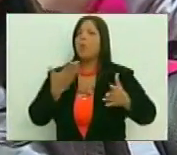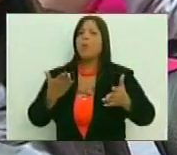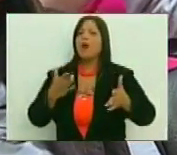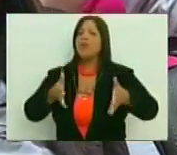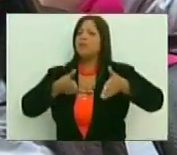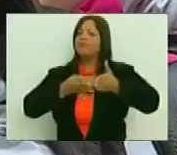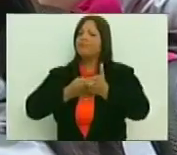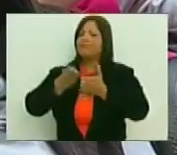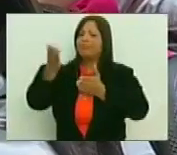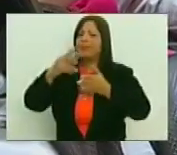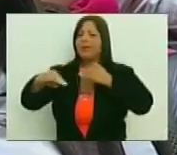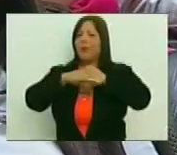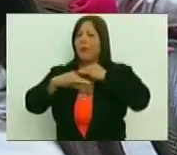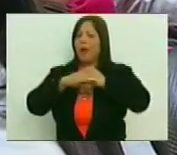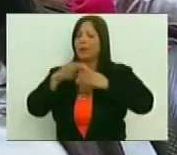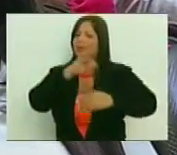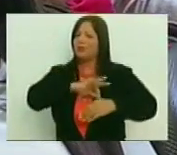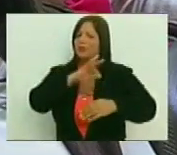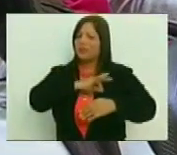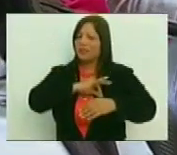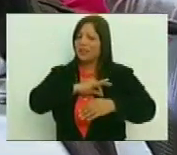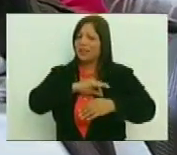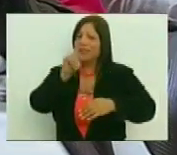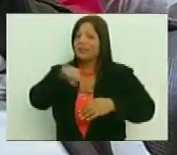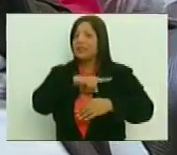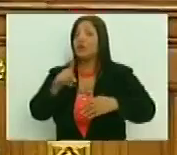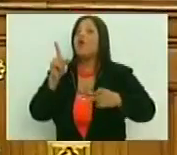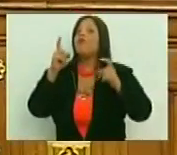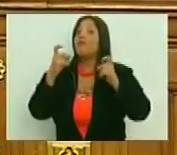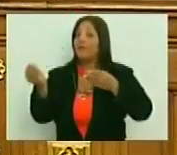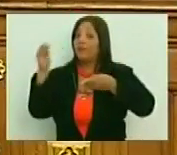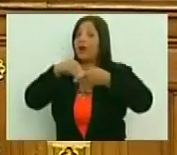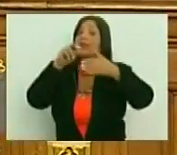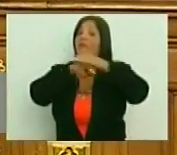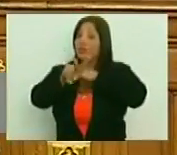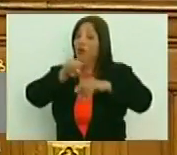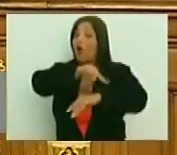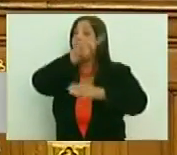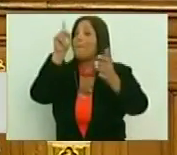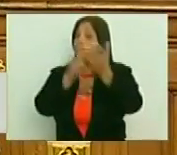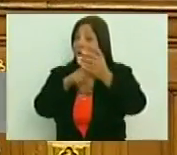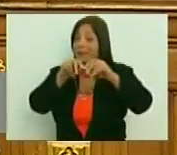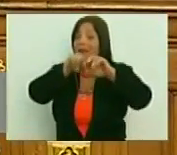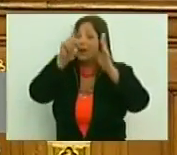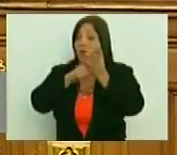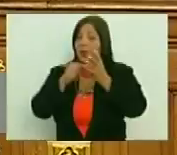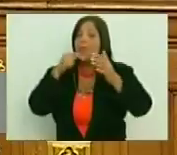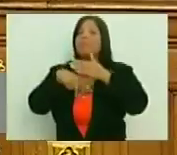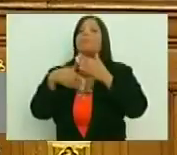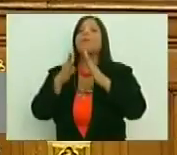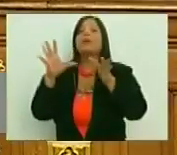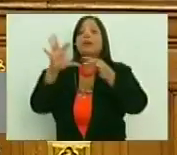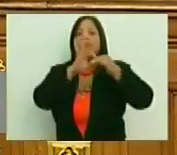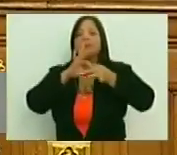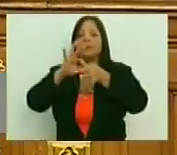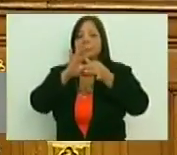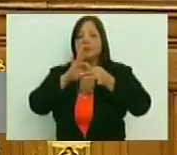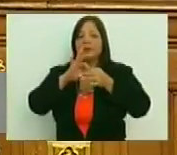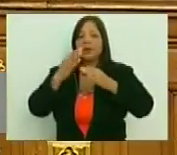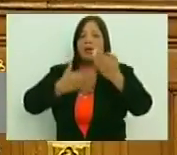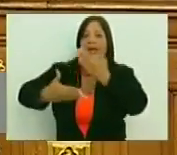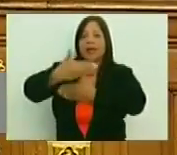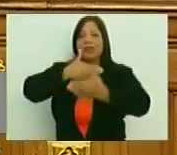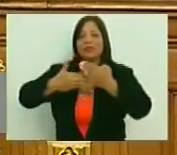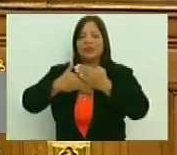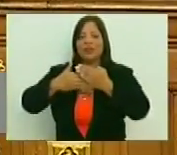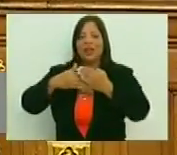garante de la igualdad social si no contempla una visión integral que permita la coexistencia e interrelación